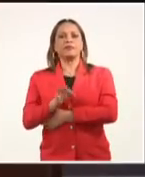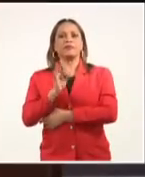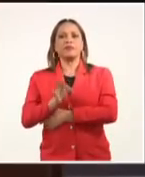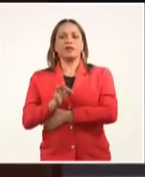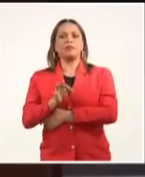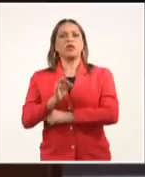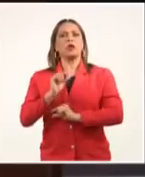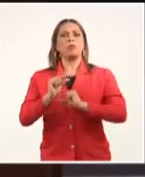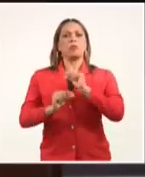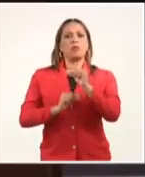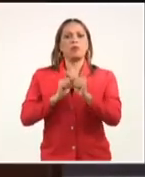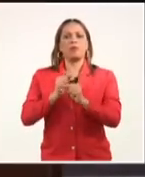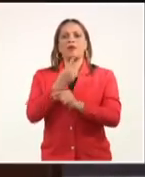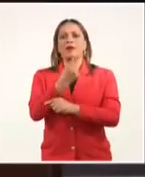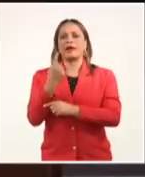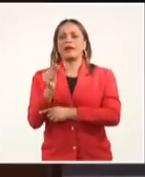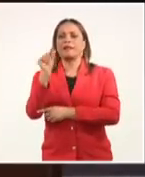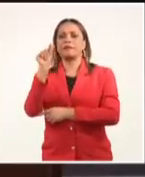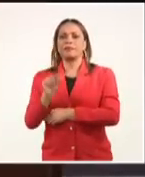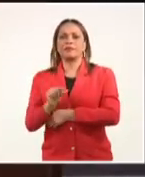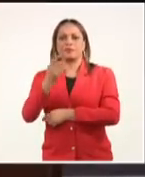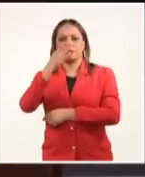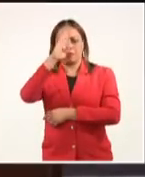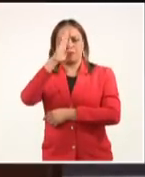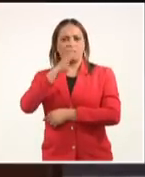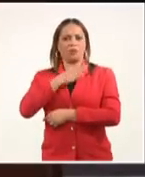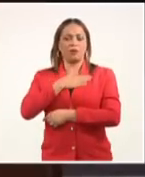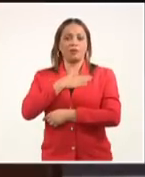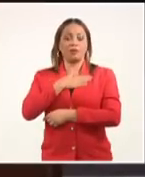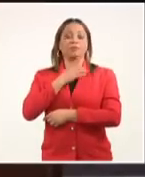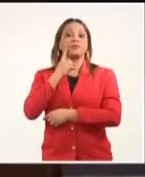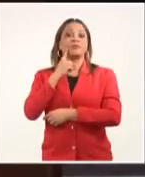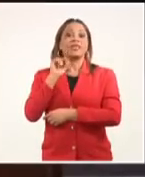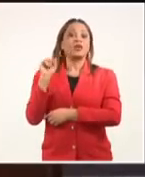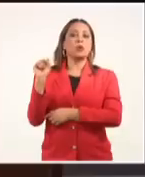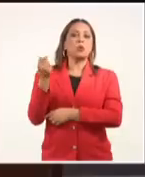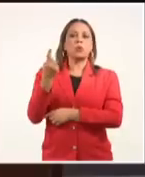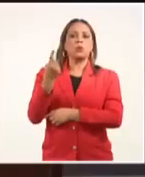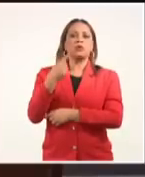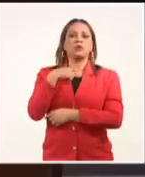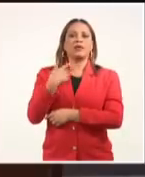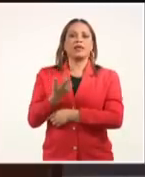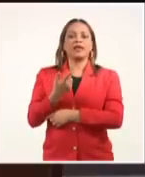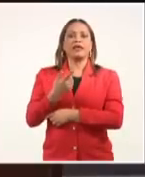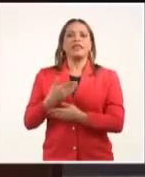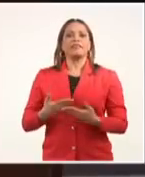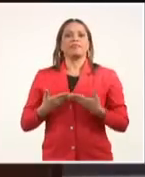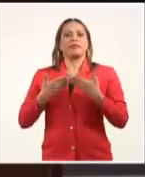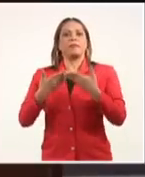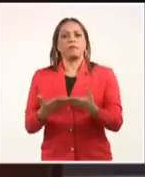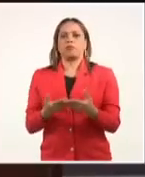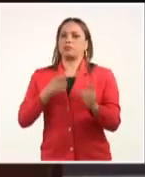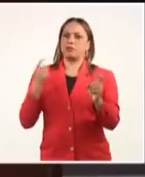cada patriota sincero, con el único requisito de estar dispuesto a enfrentar la injusticia y